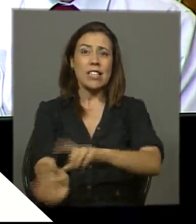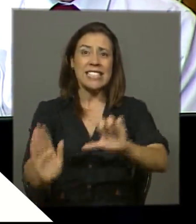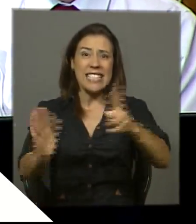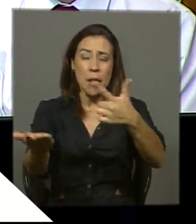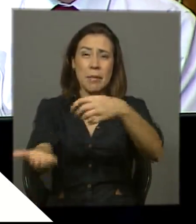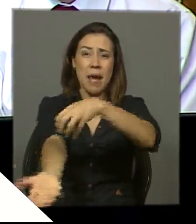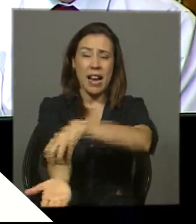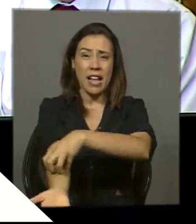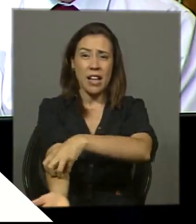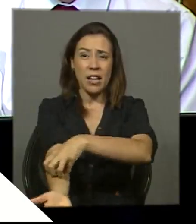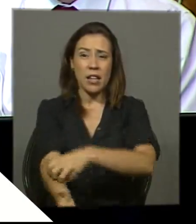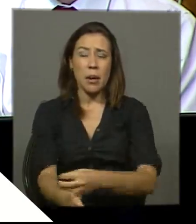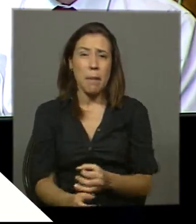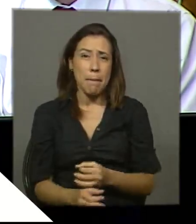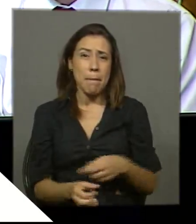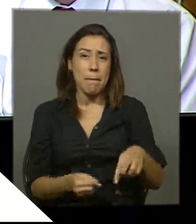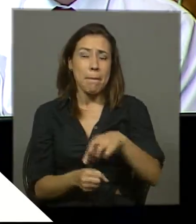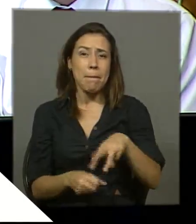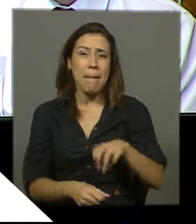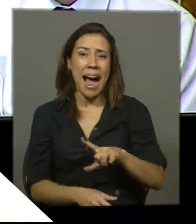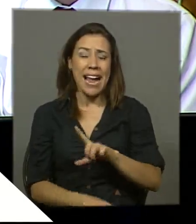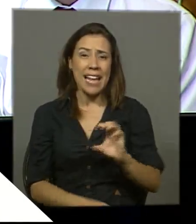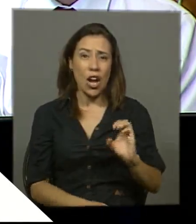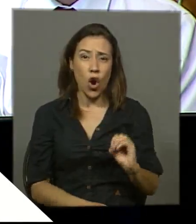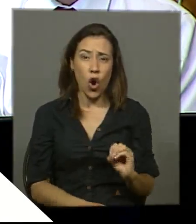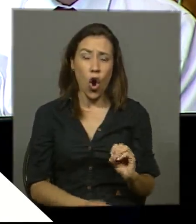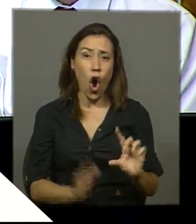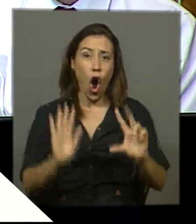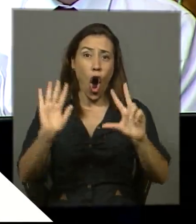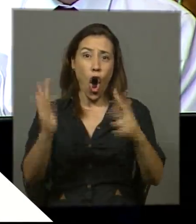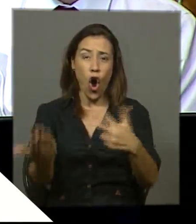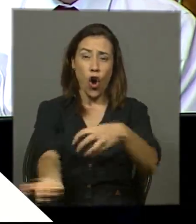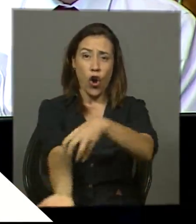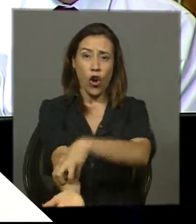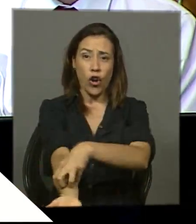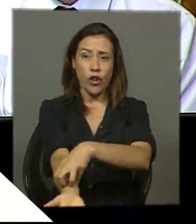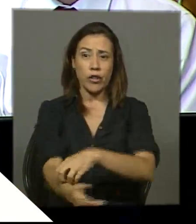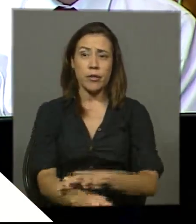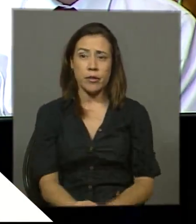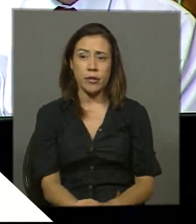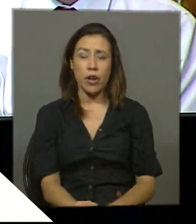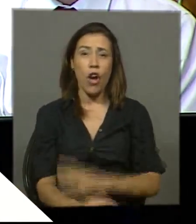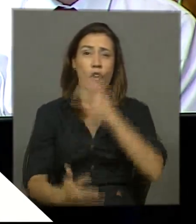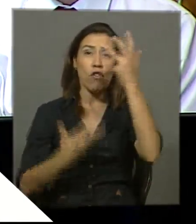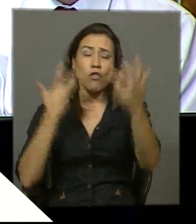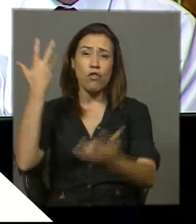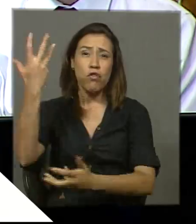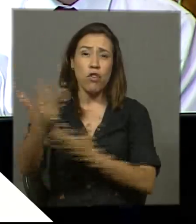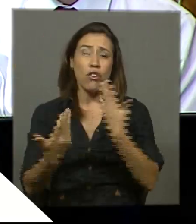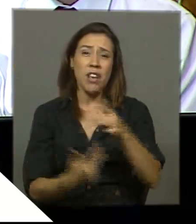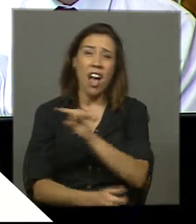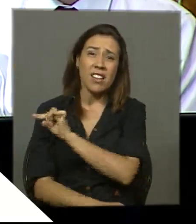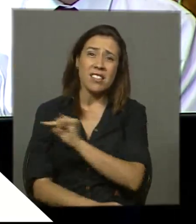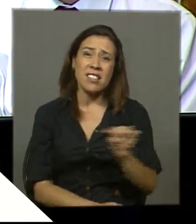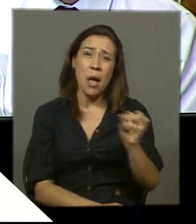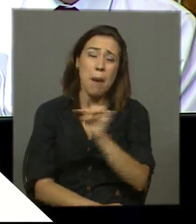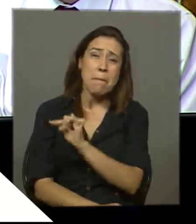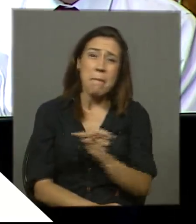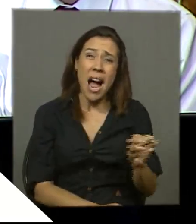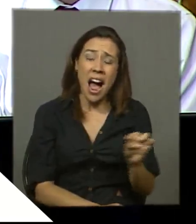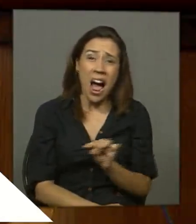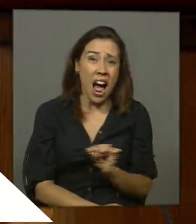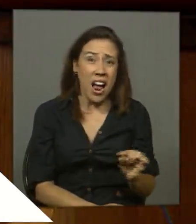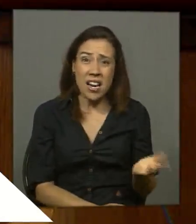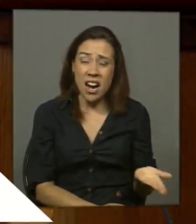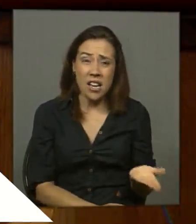región en la provincia de malleco en la octava región el fuego lleva semanas ministro